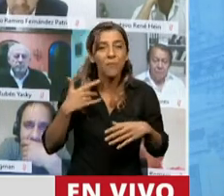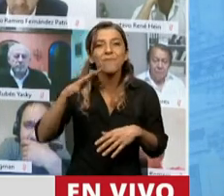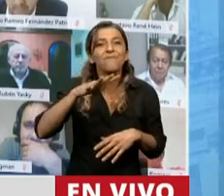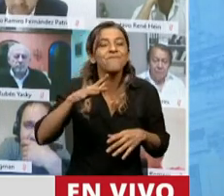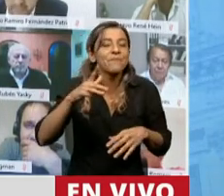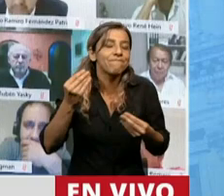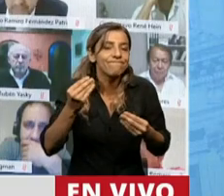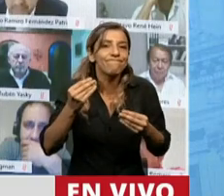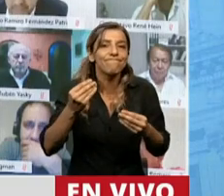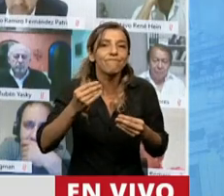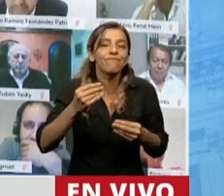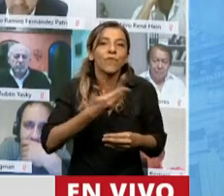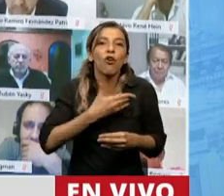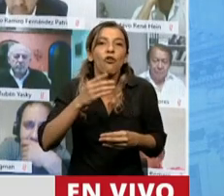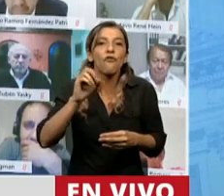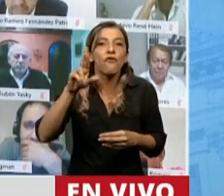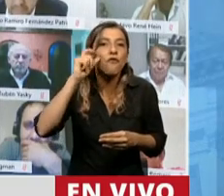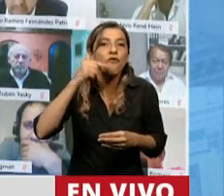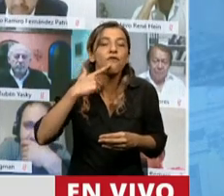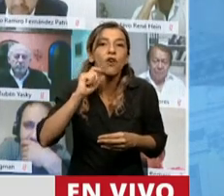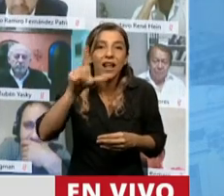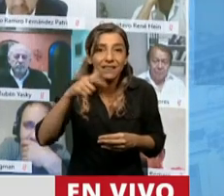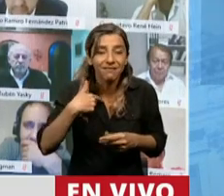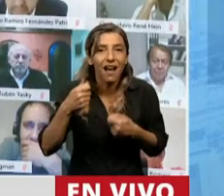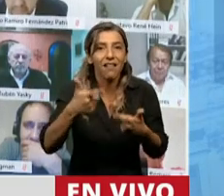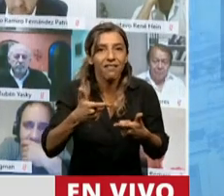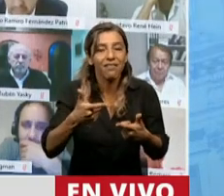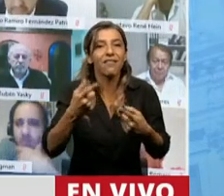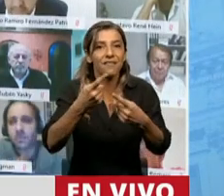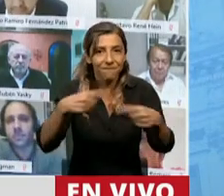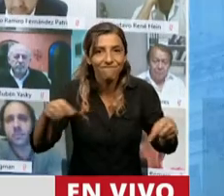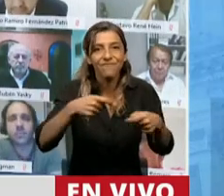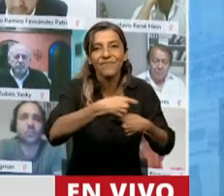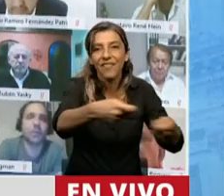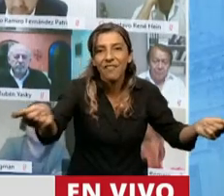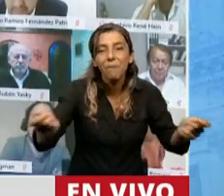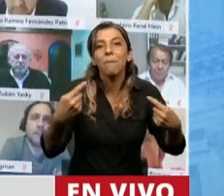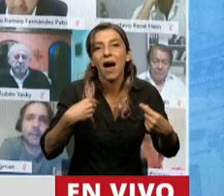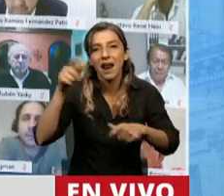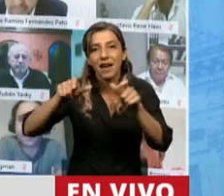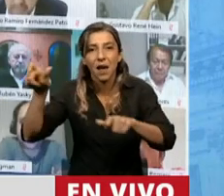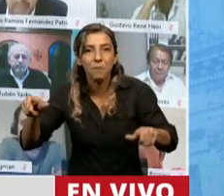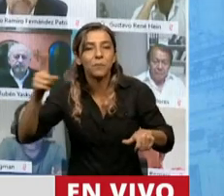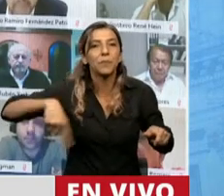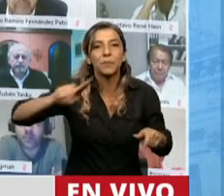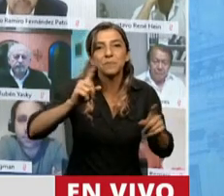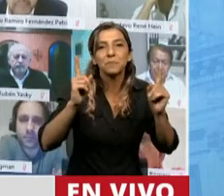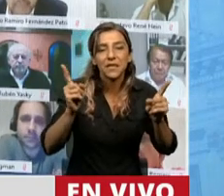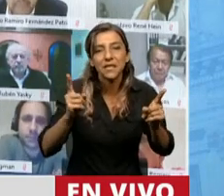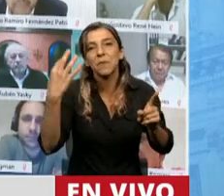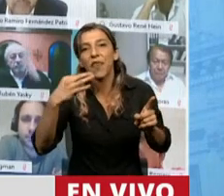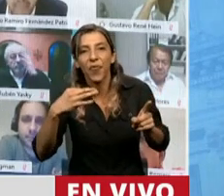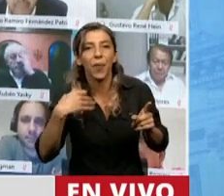esa especie de recibos para que en sus propios almacenes los trabajadores tuvieran que comprar en los huevos.